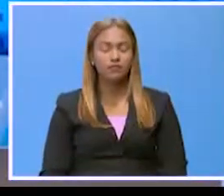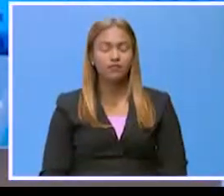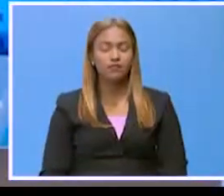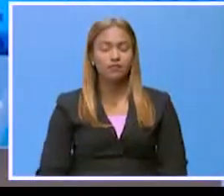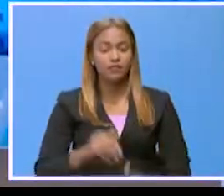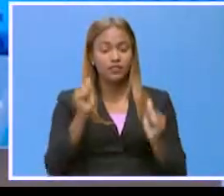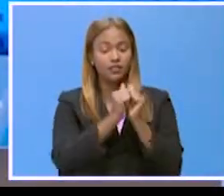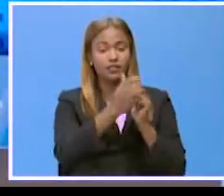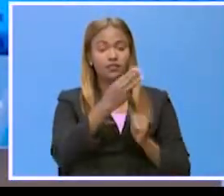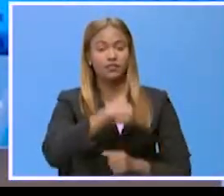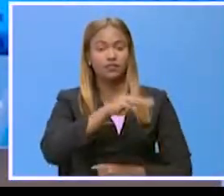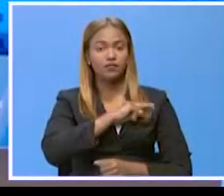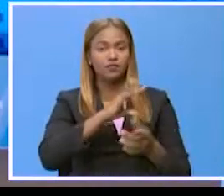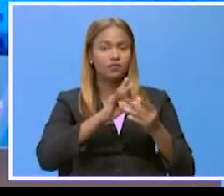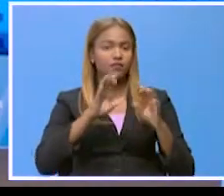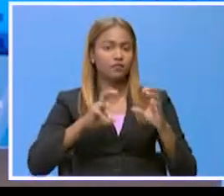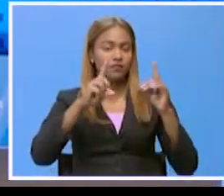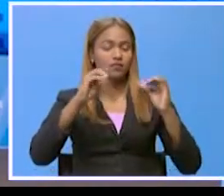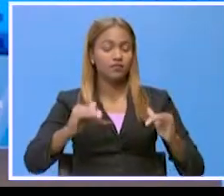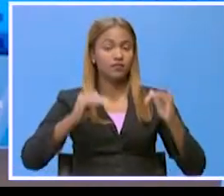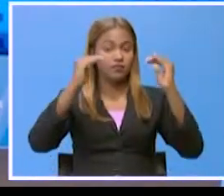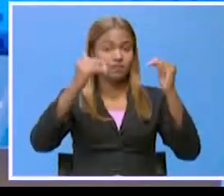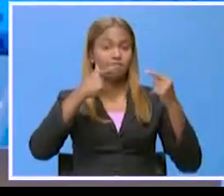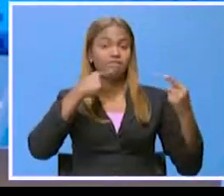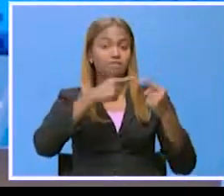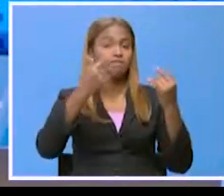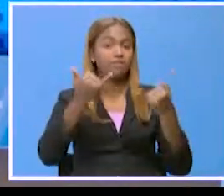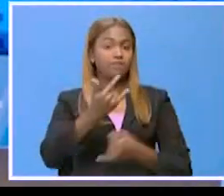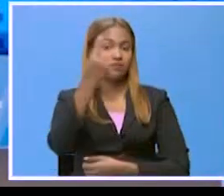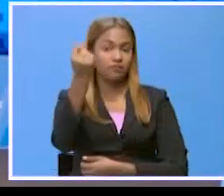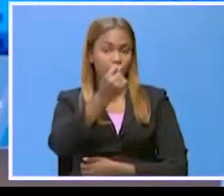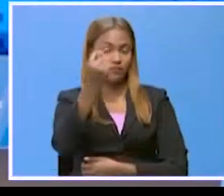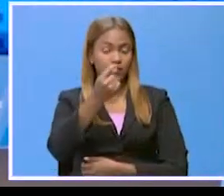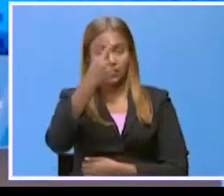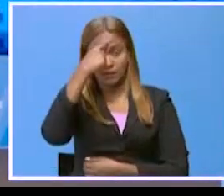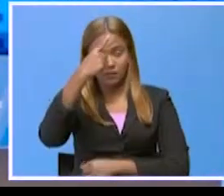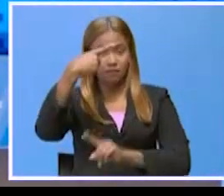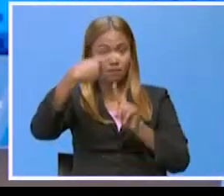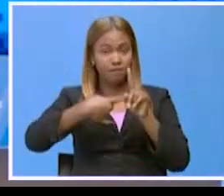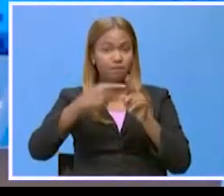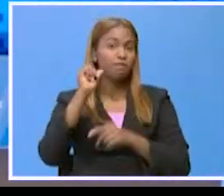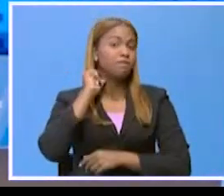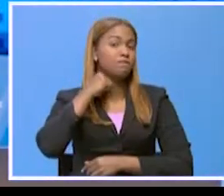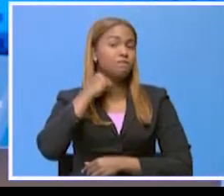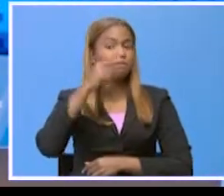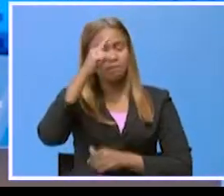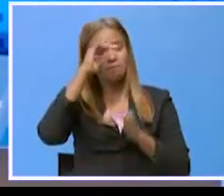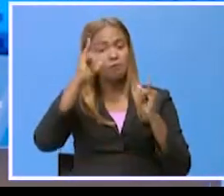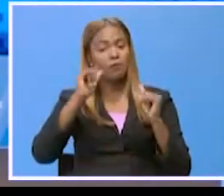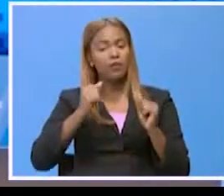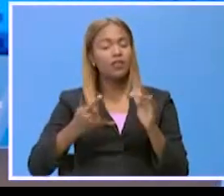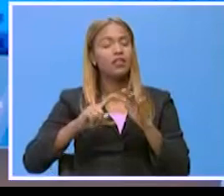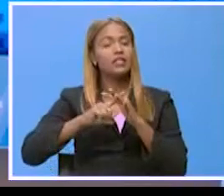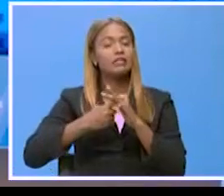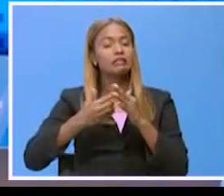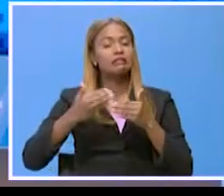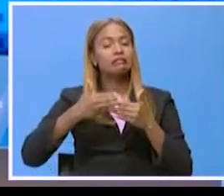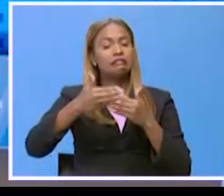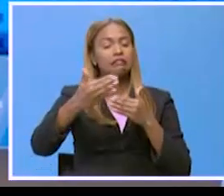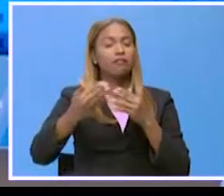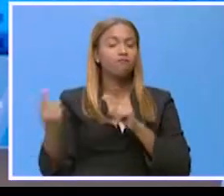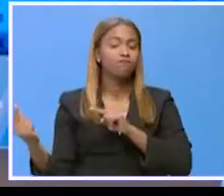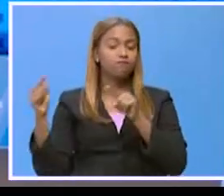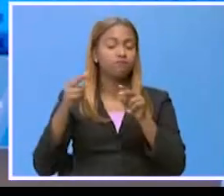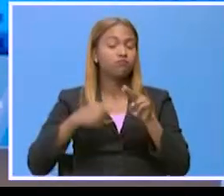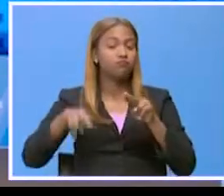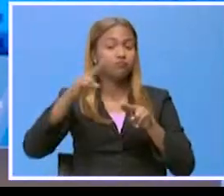resultado el ministerio de educación superior anunció este martes que para el mes de agosto se espera el inicio gradual de vuelta a